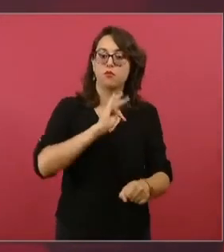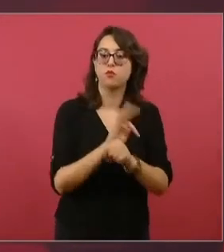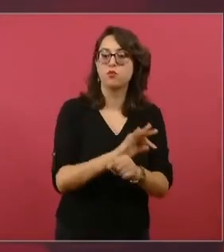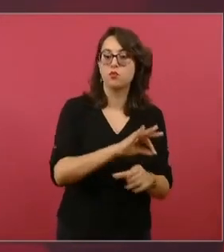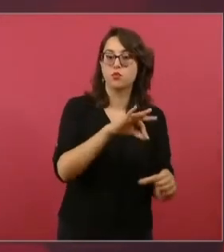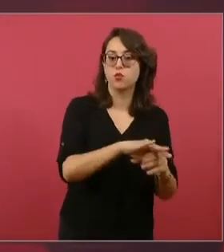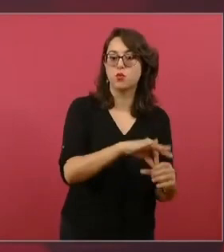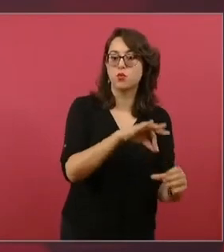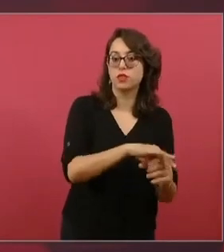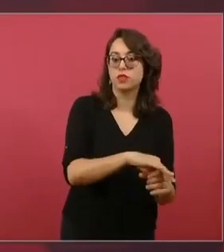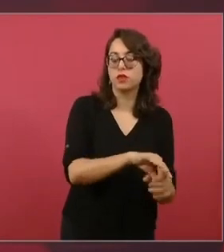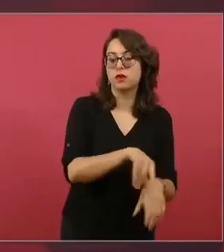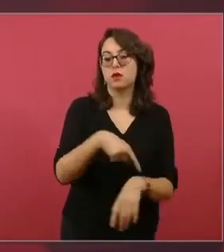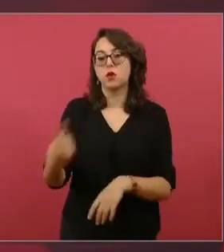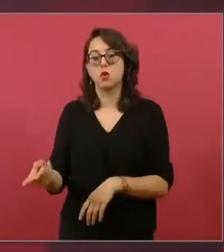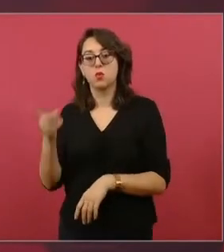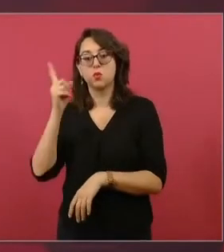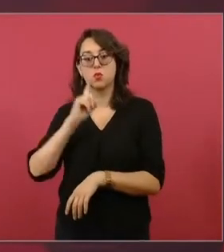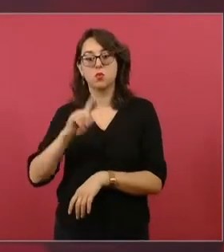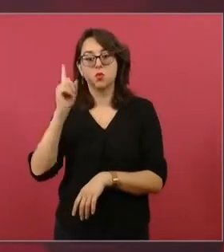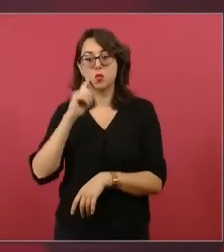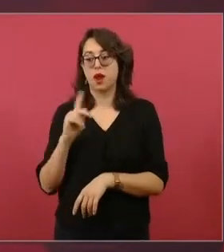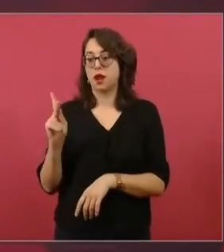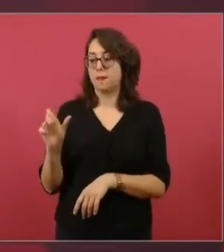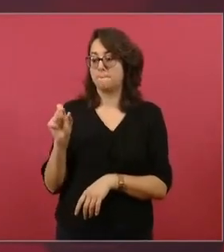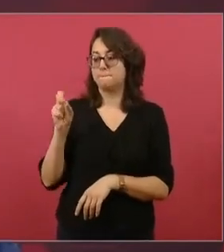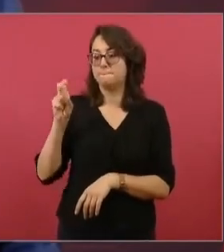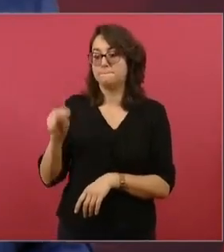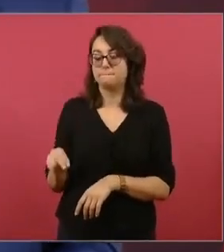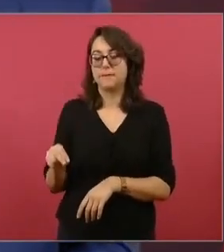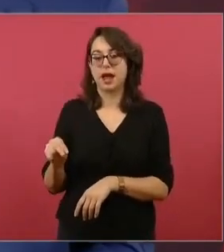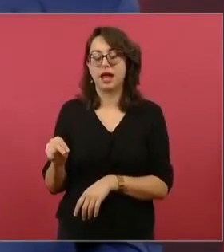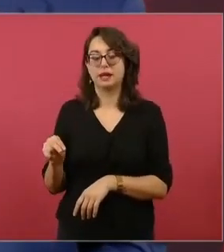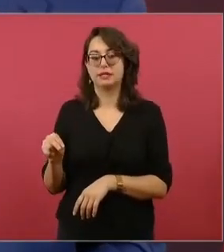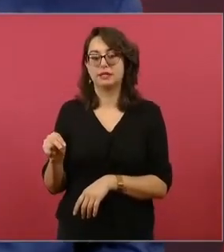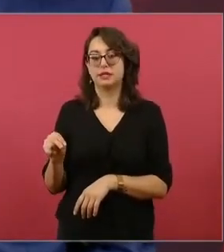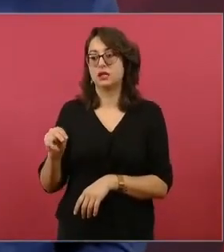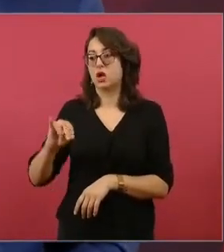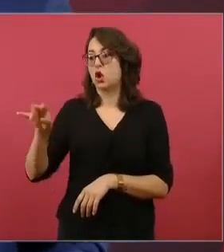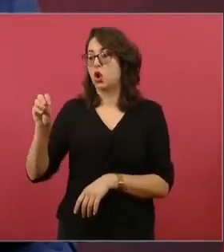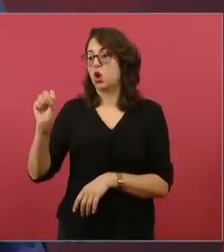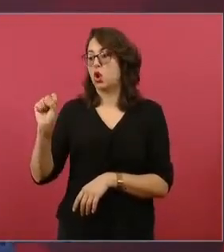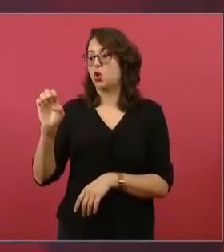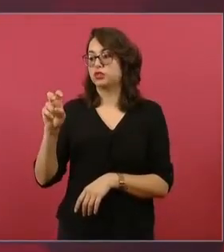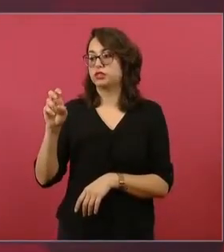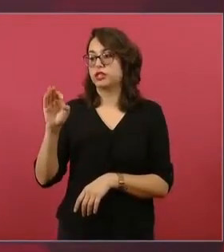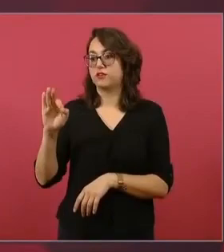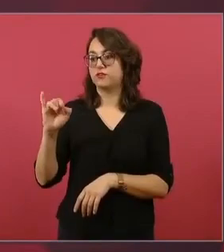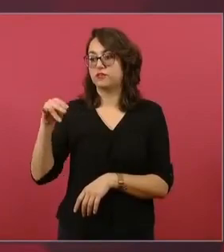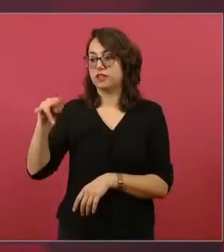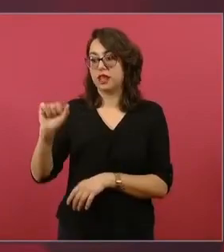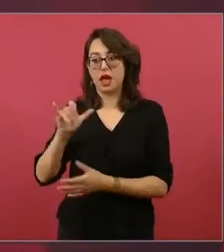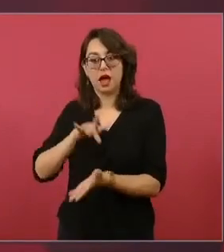En ese entonces, la señora Josefina Vázquez Mota,